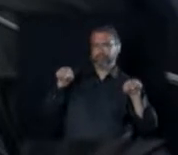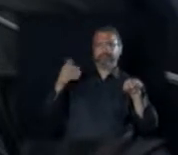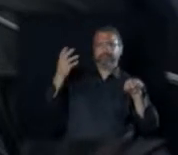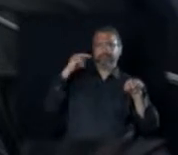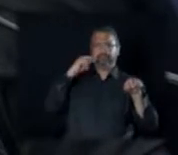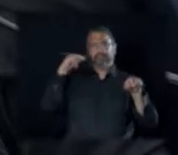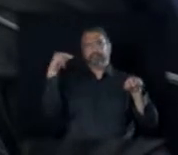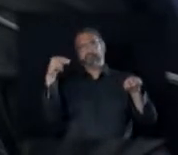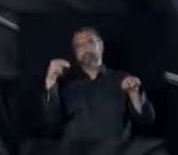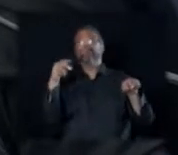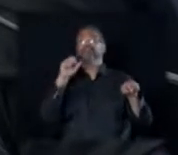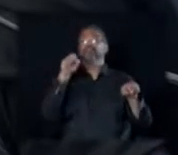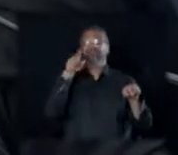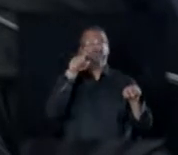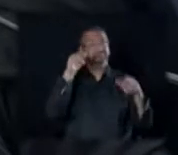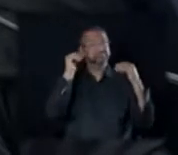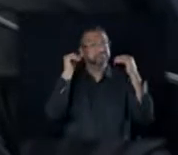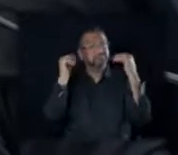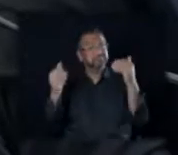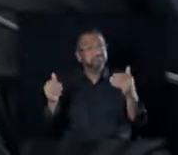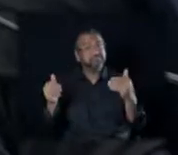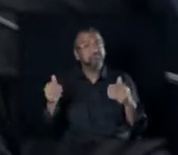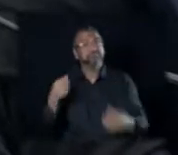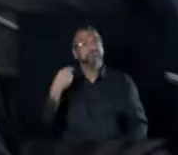Y yo escuché el panel anterior.